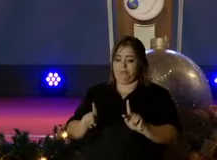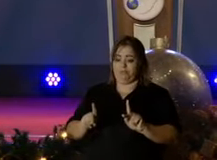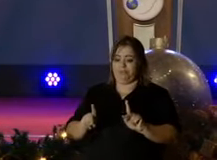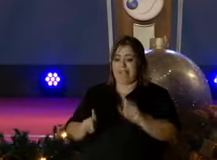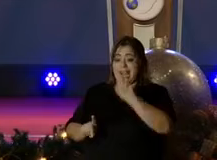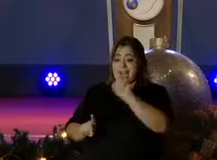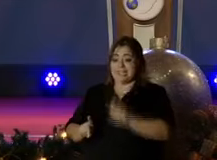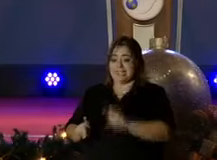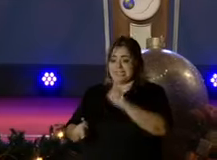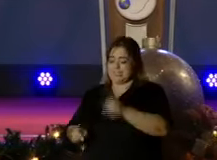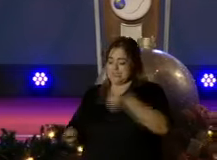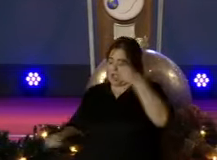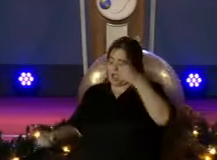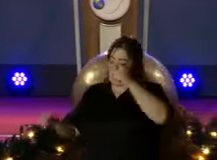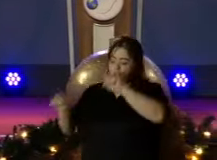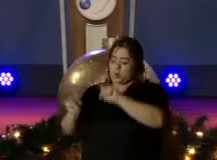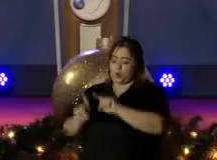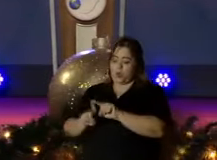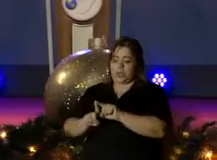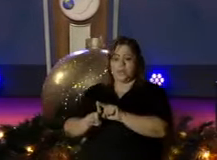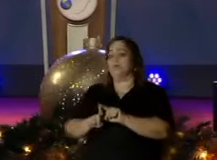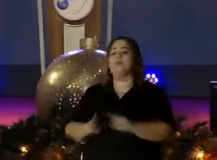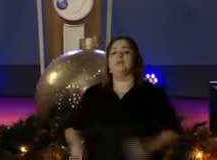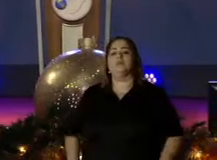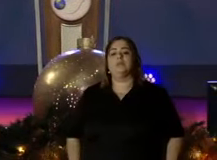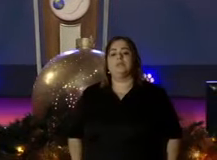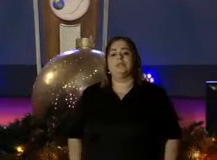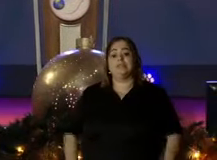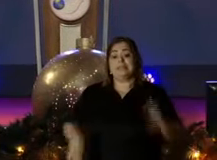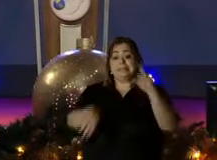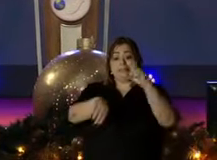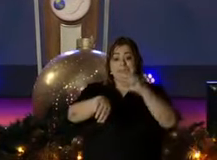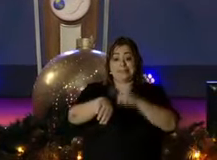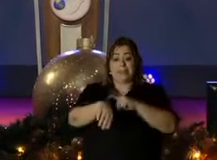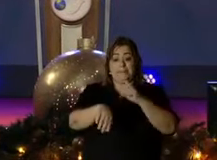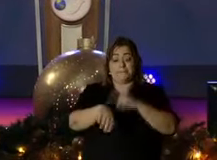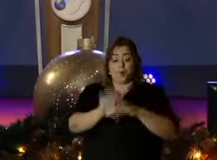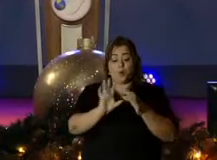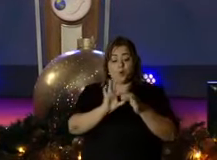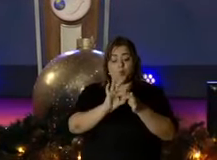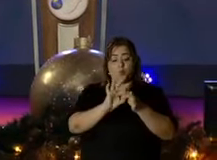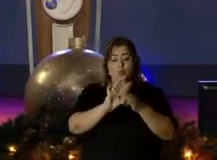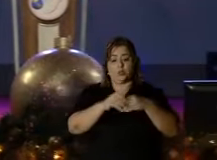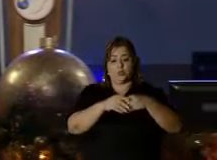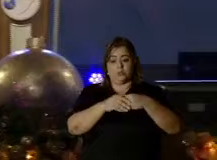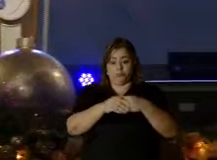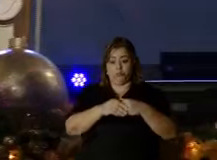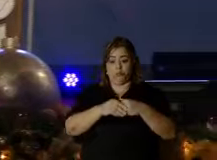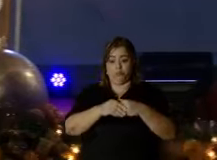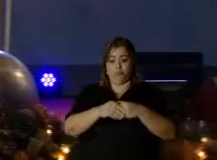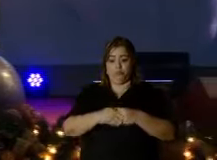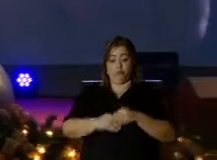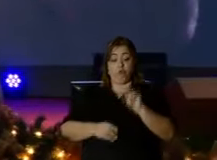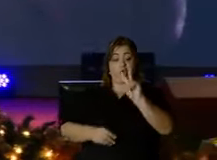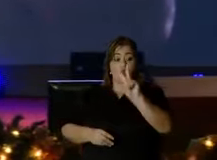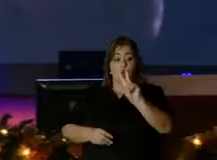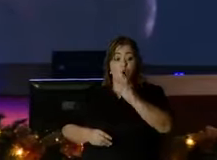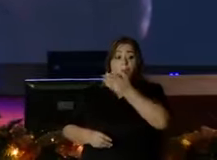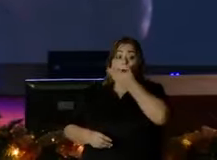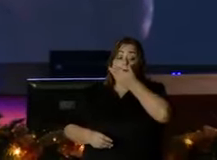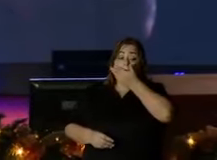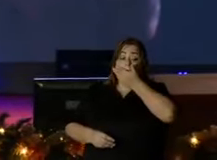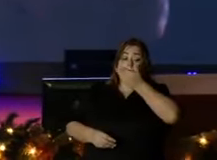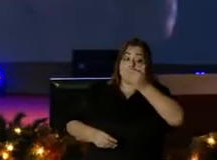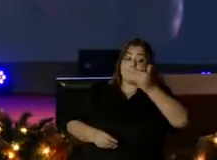únanse como nunca. Esto es un tiempo de estar unidos. Porque dos son mejor que uno. Porque si uno